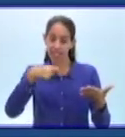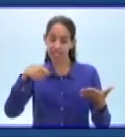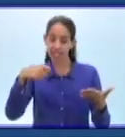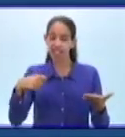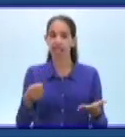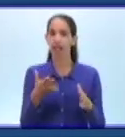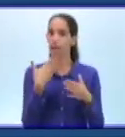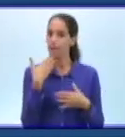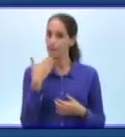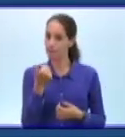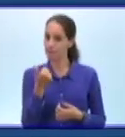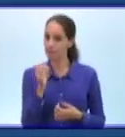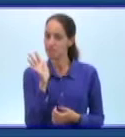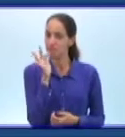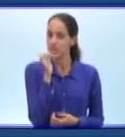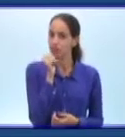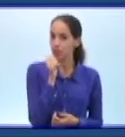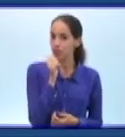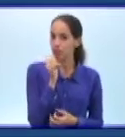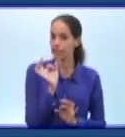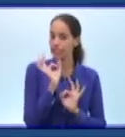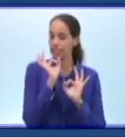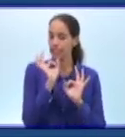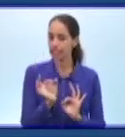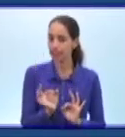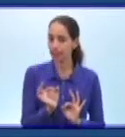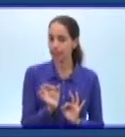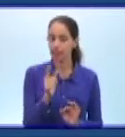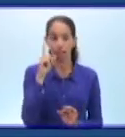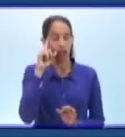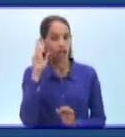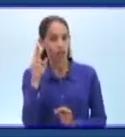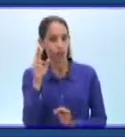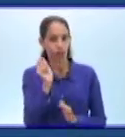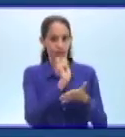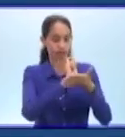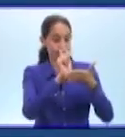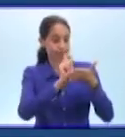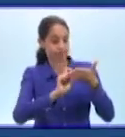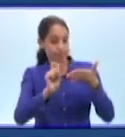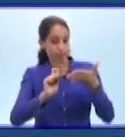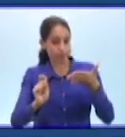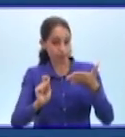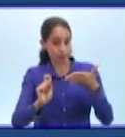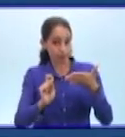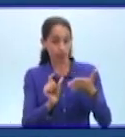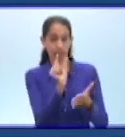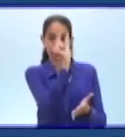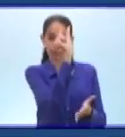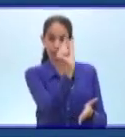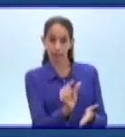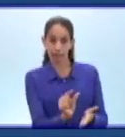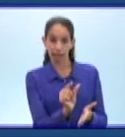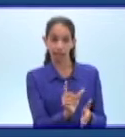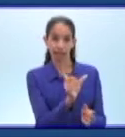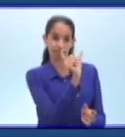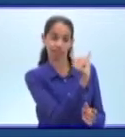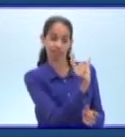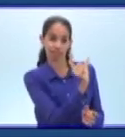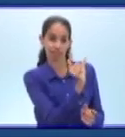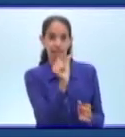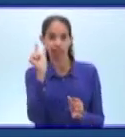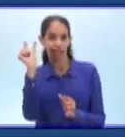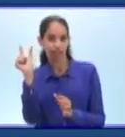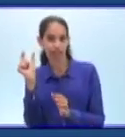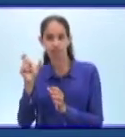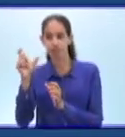legibilidad, respeto de los márgenes, las sangrías, la limpieza. Muy importante, aunque usted